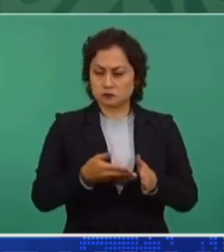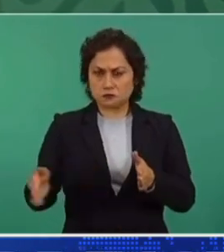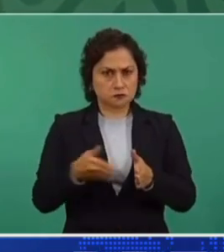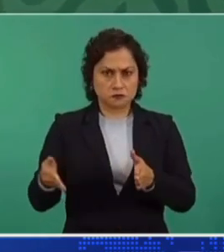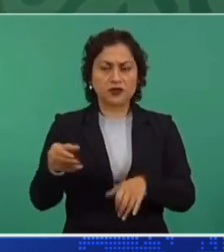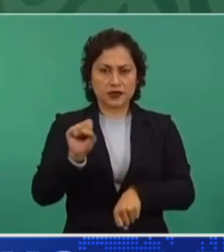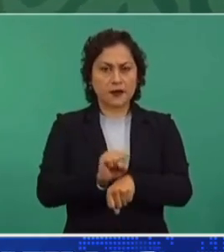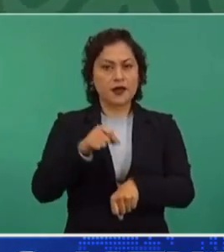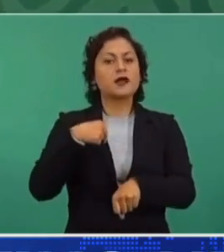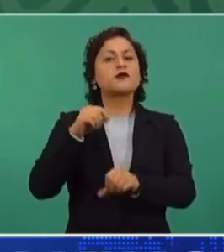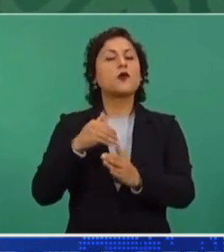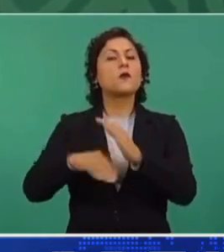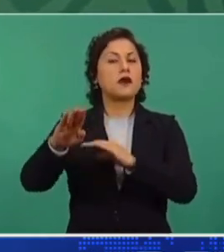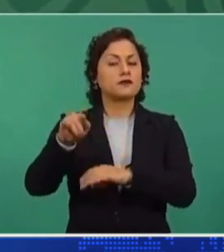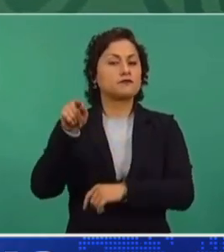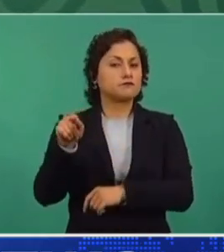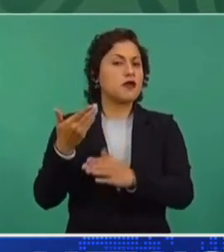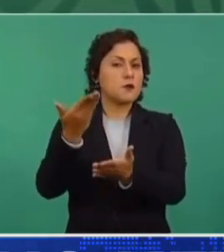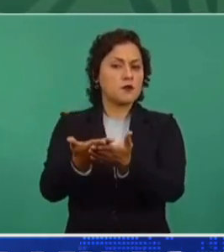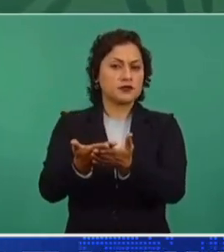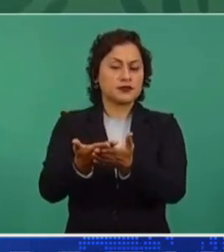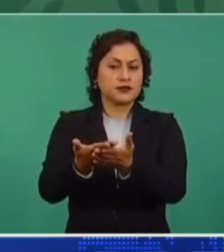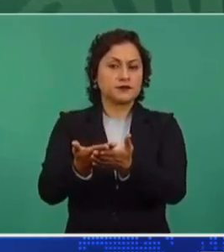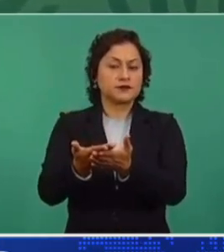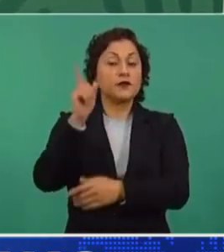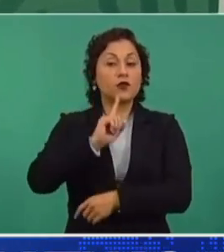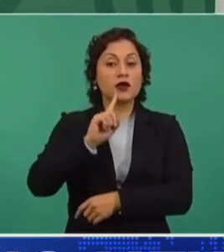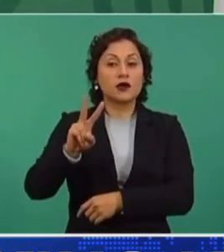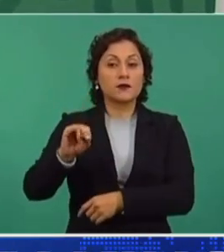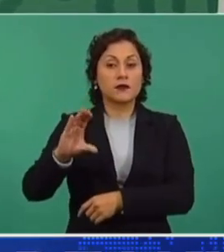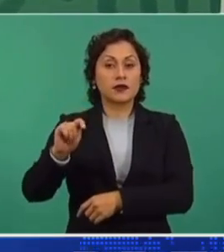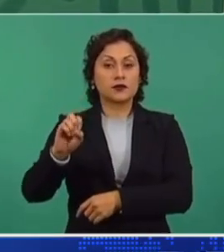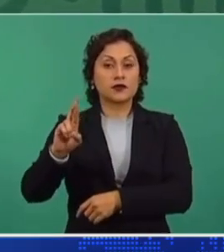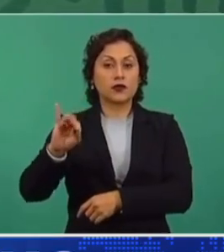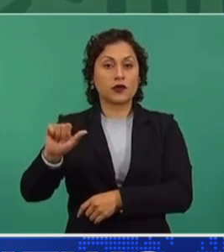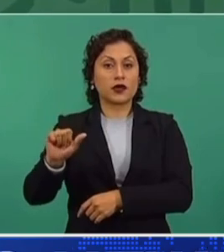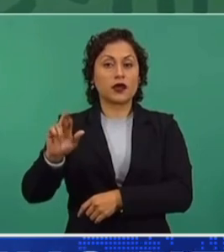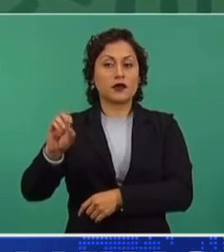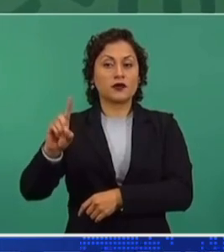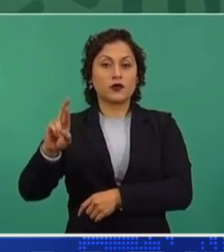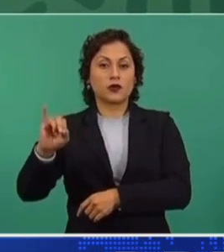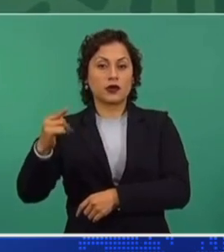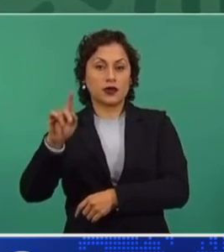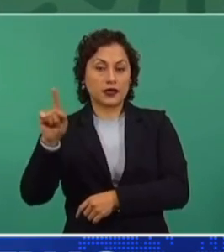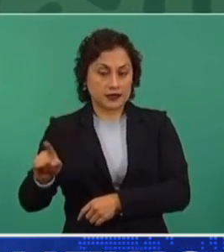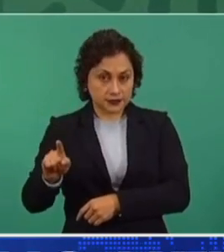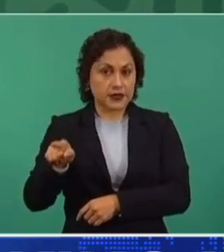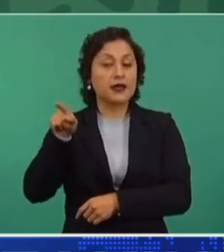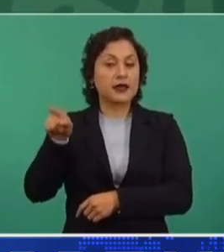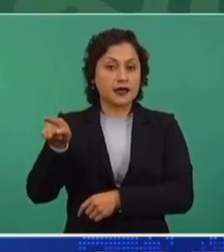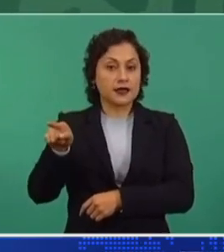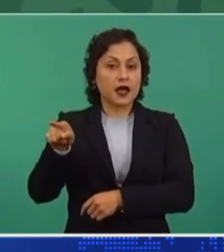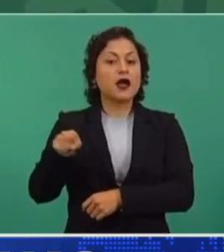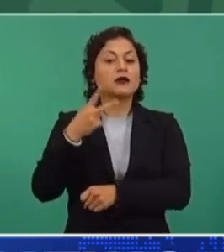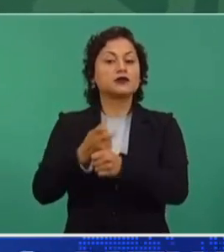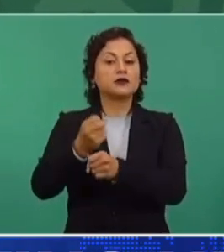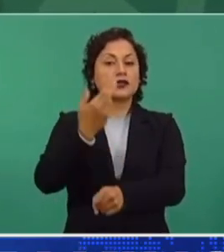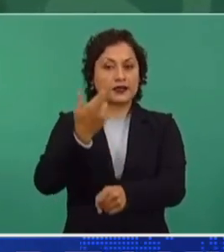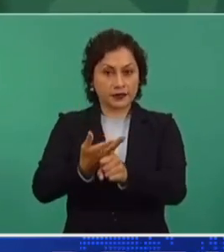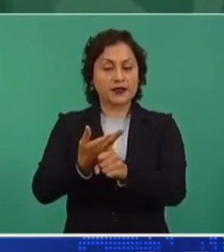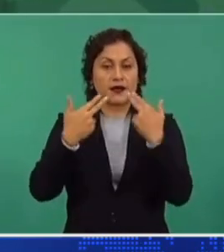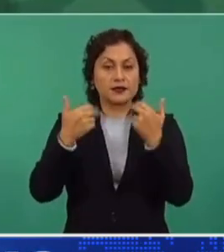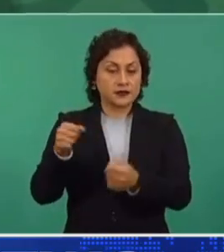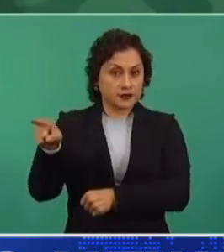semana la propuesta de Victoria Rodríguez Checa, la subsecretaria de Hacienda.